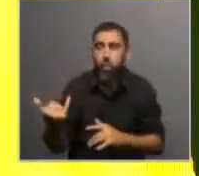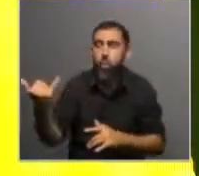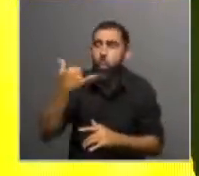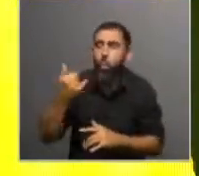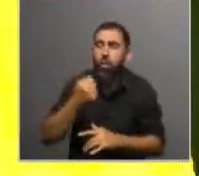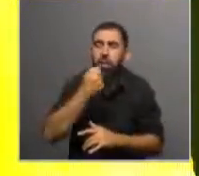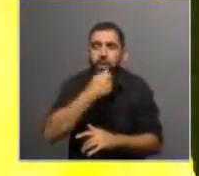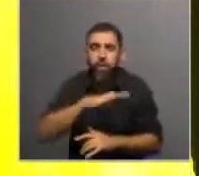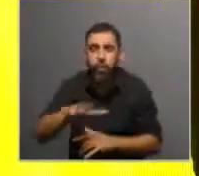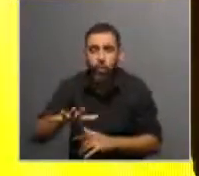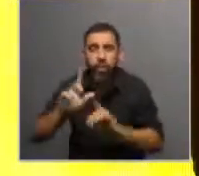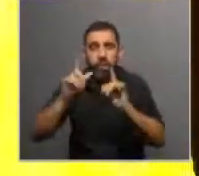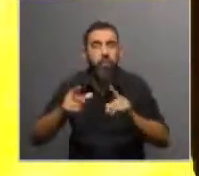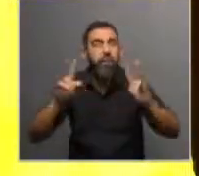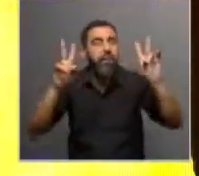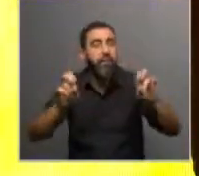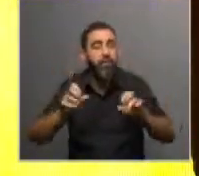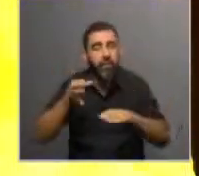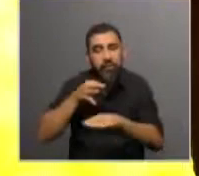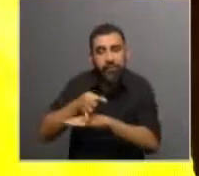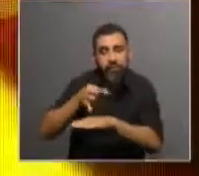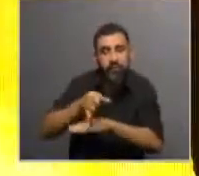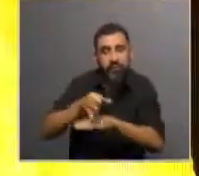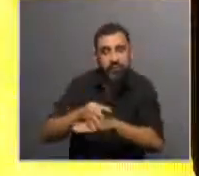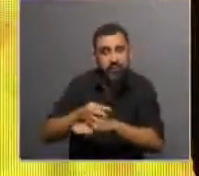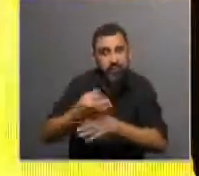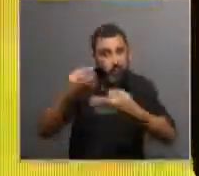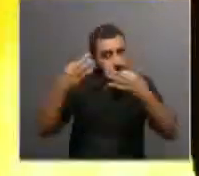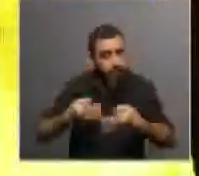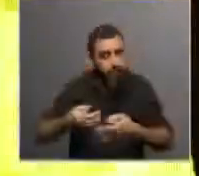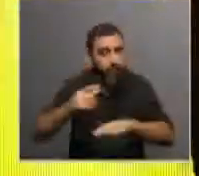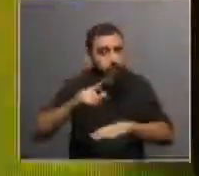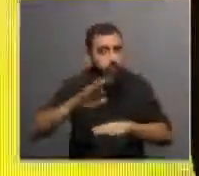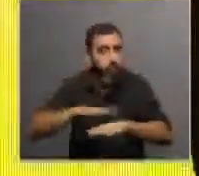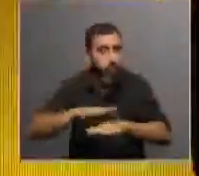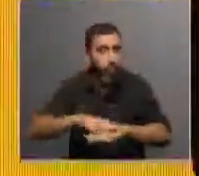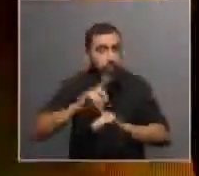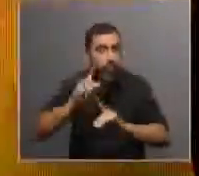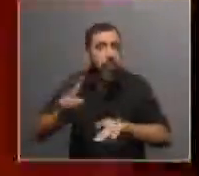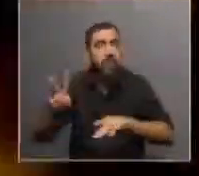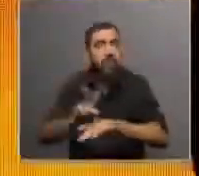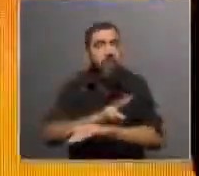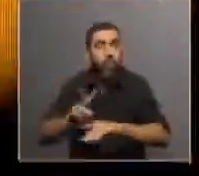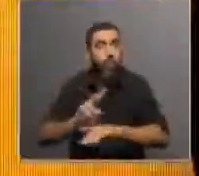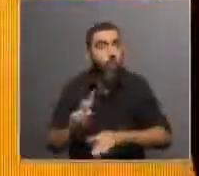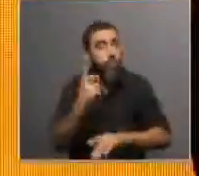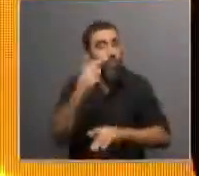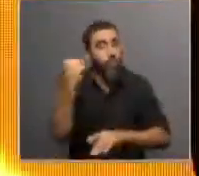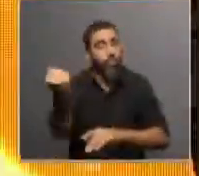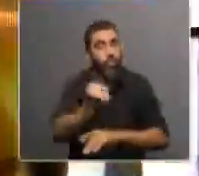su historia, pero también nos cuenta temas que tienen que ver con la capacitación acorde a estos tiempos y sobre todo con la seguridad en primer